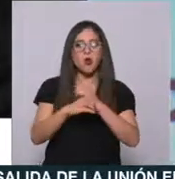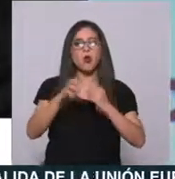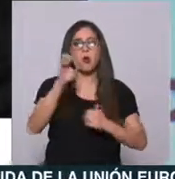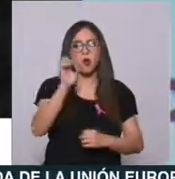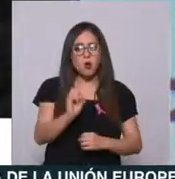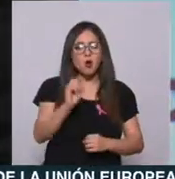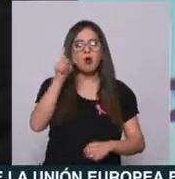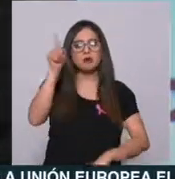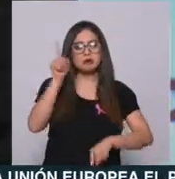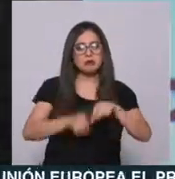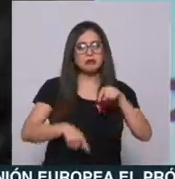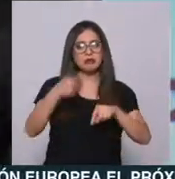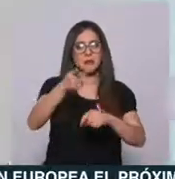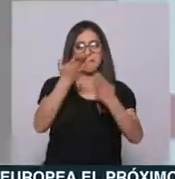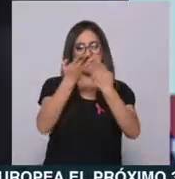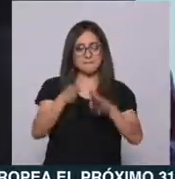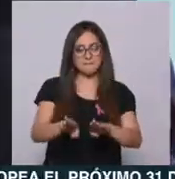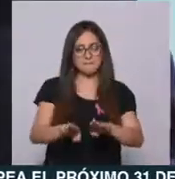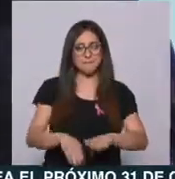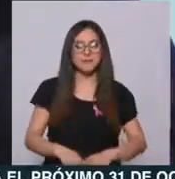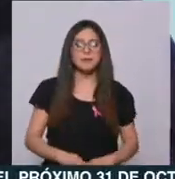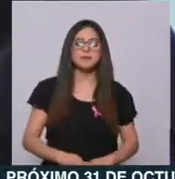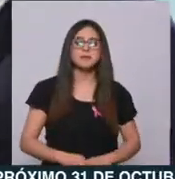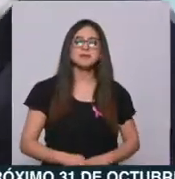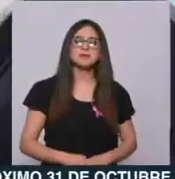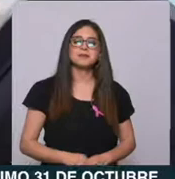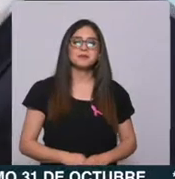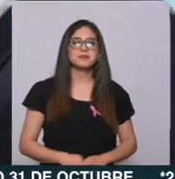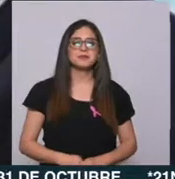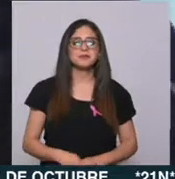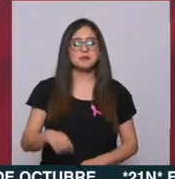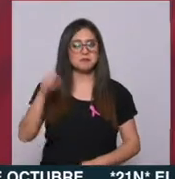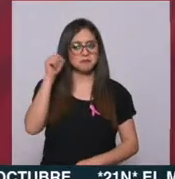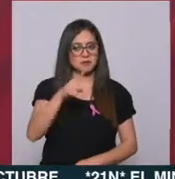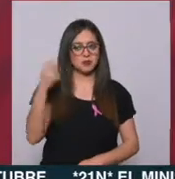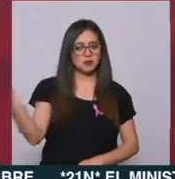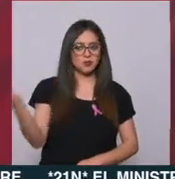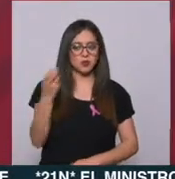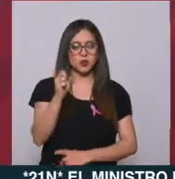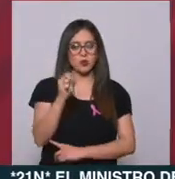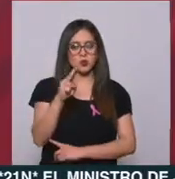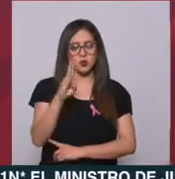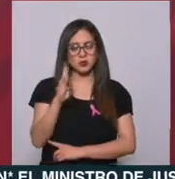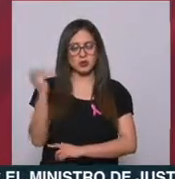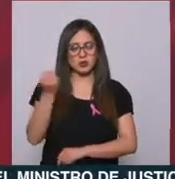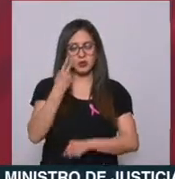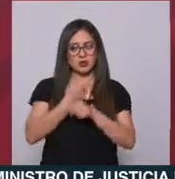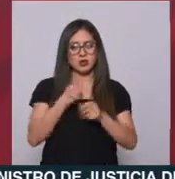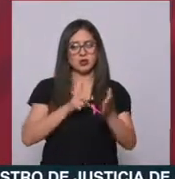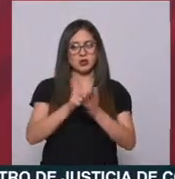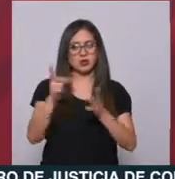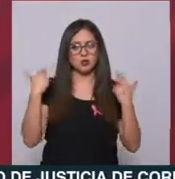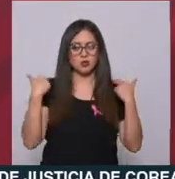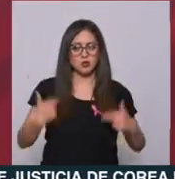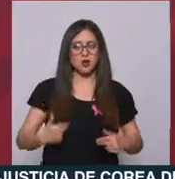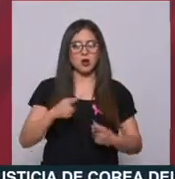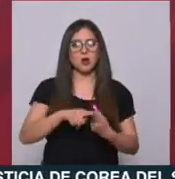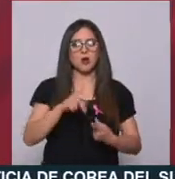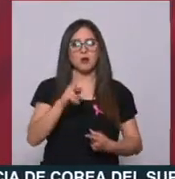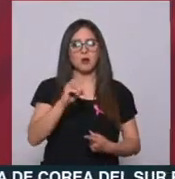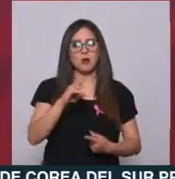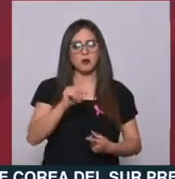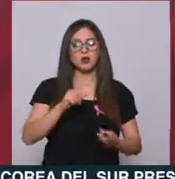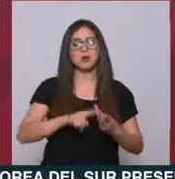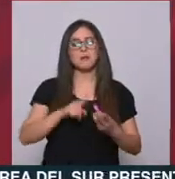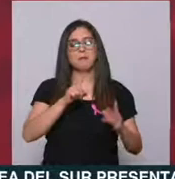haya congelado una cuenta. Durante su participación, el subsecretario de Derechos Humanos, Población y Migración,